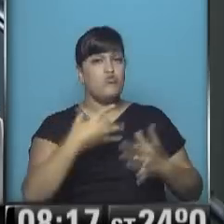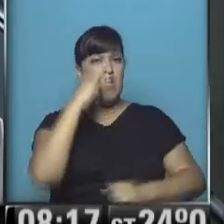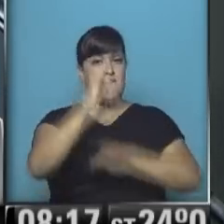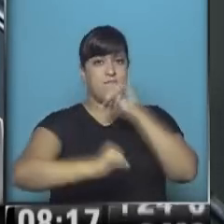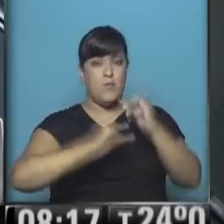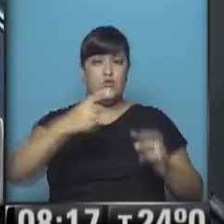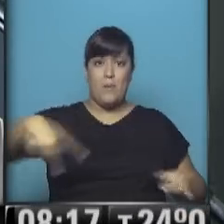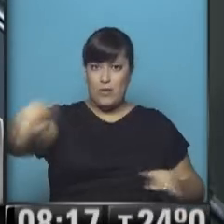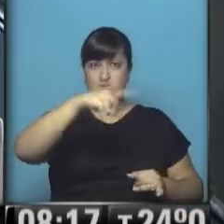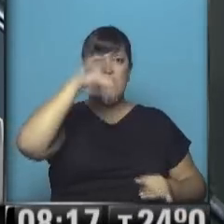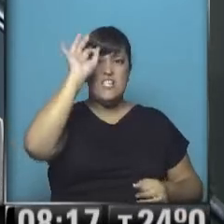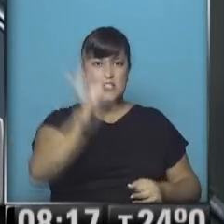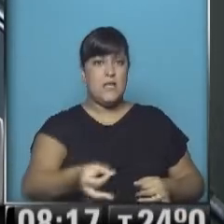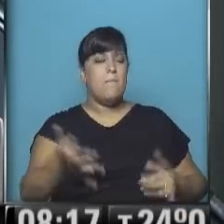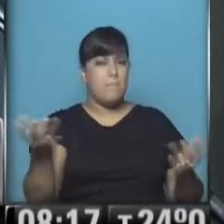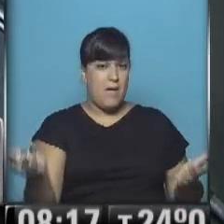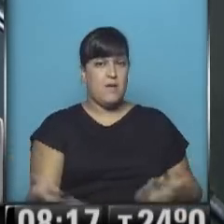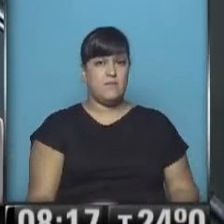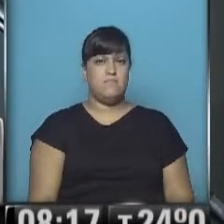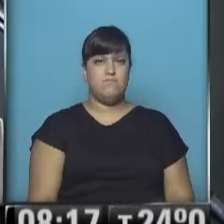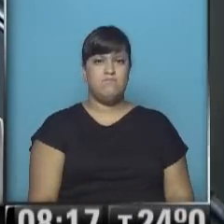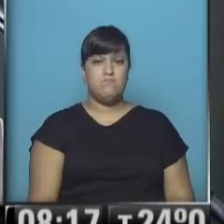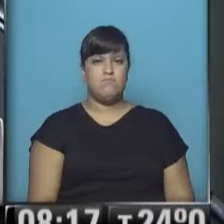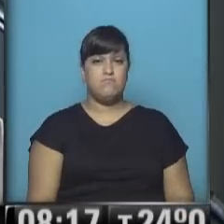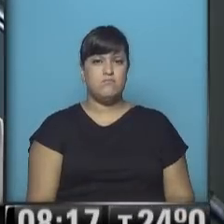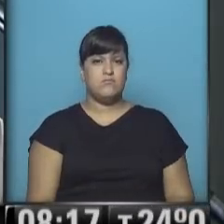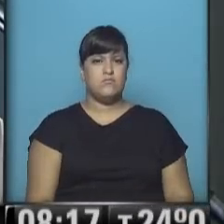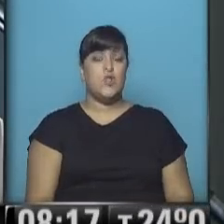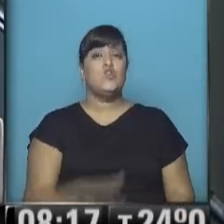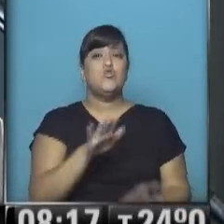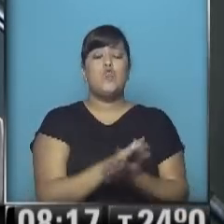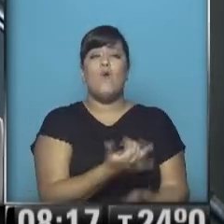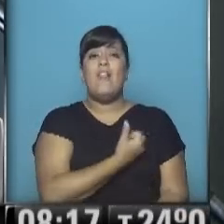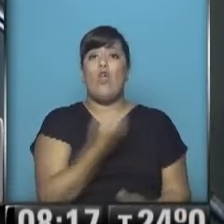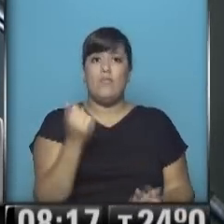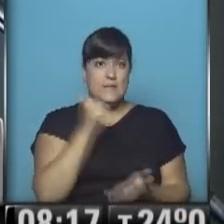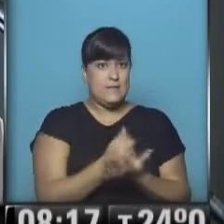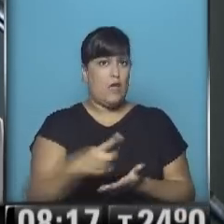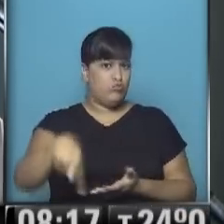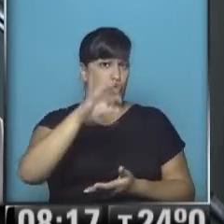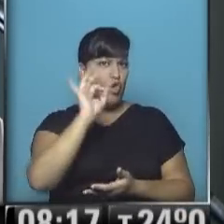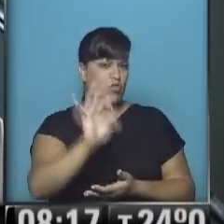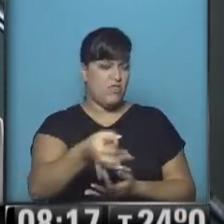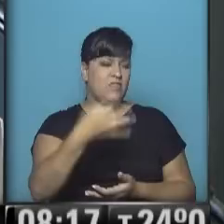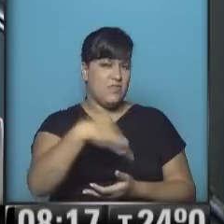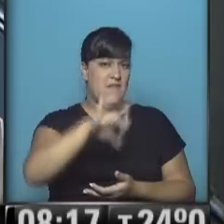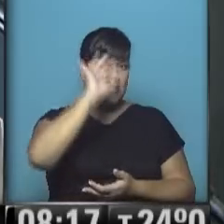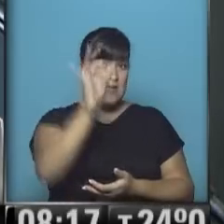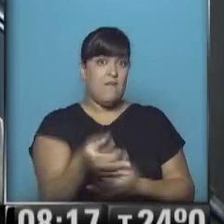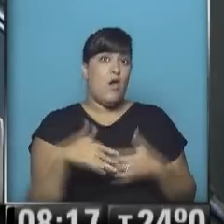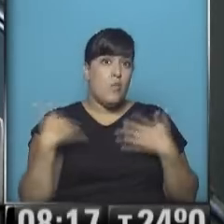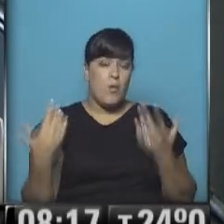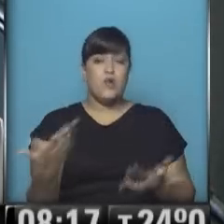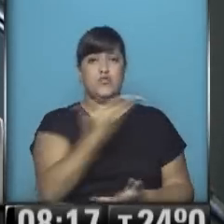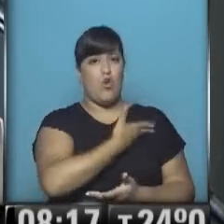para que exista conocimiento público respecto de su paradero. Esa es la condición por la cual el